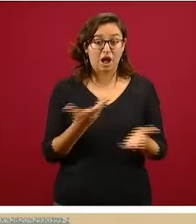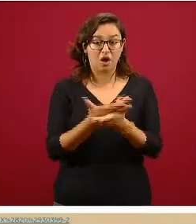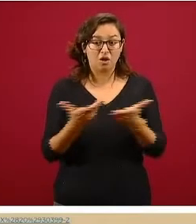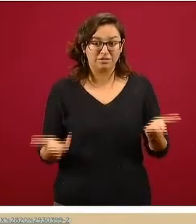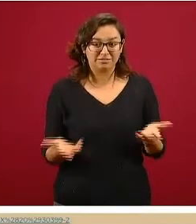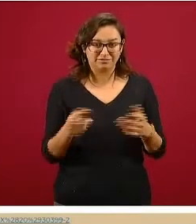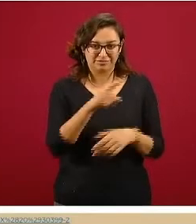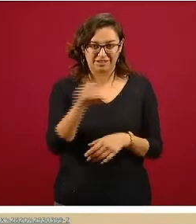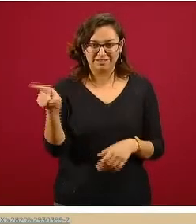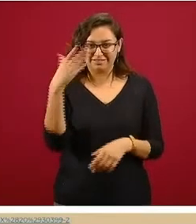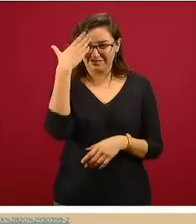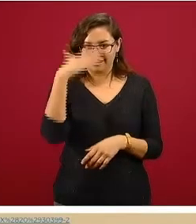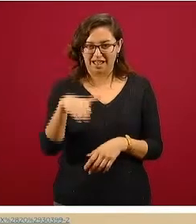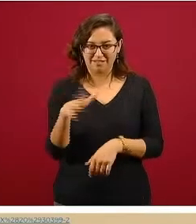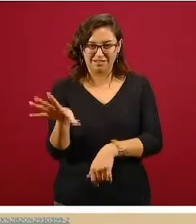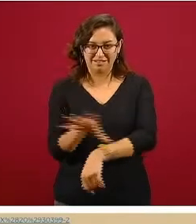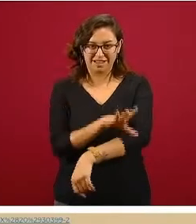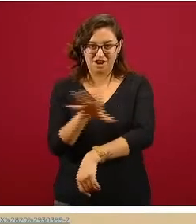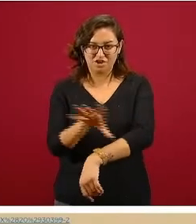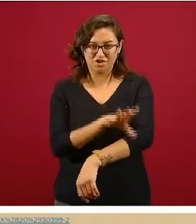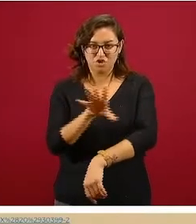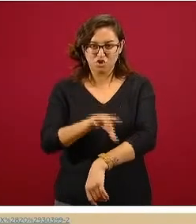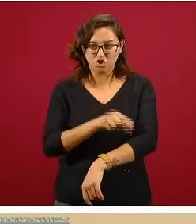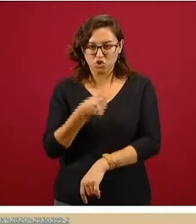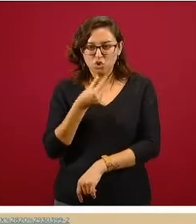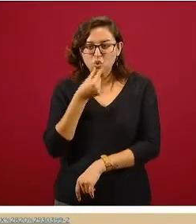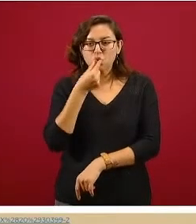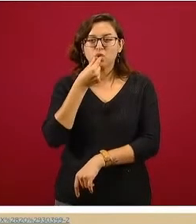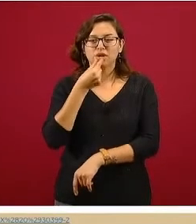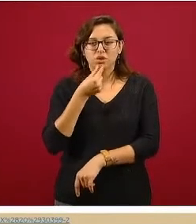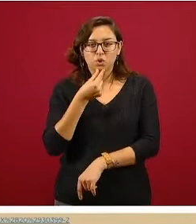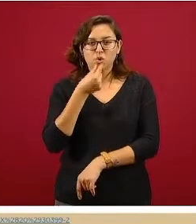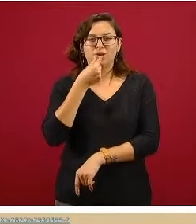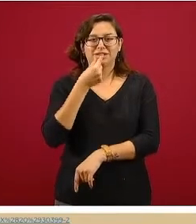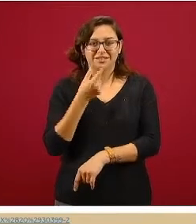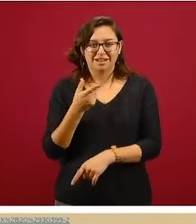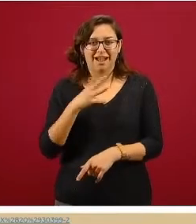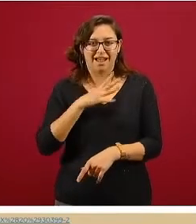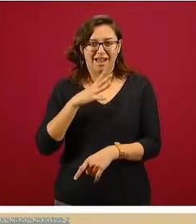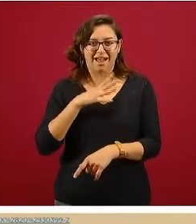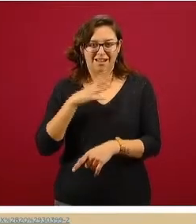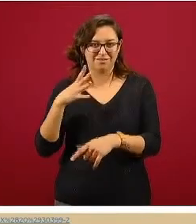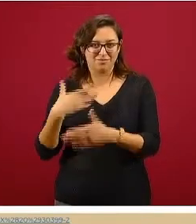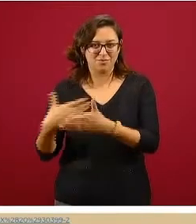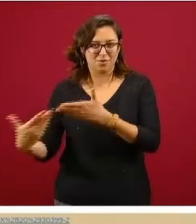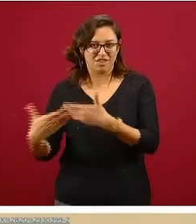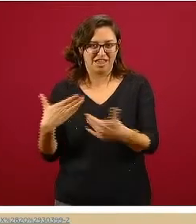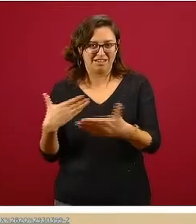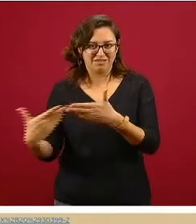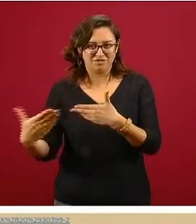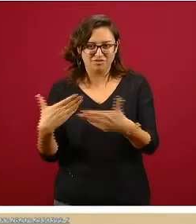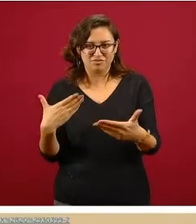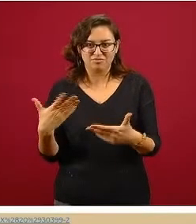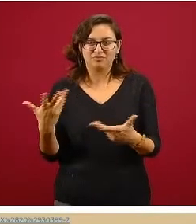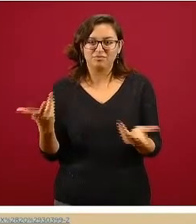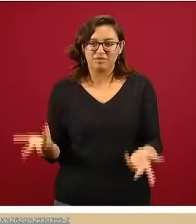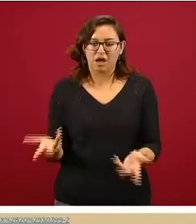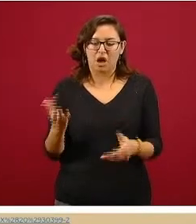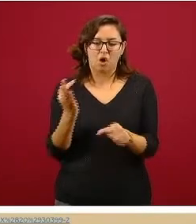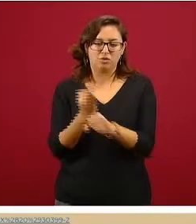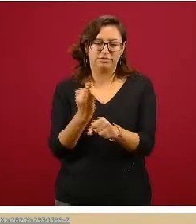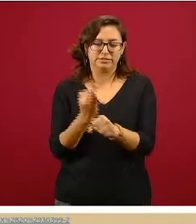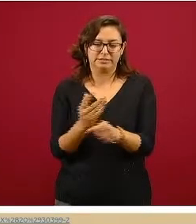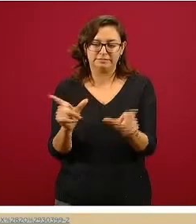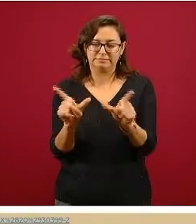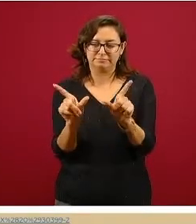vapeadores, los dispositivos de entrega electrónica de nicotina, y lo haremos de manera mucho más abundante para la próxima